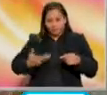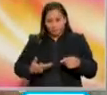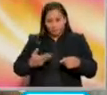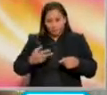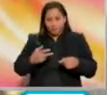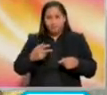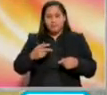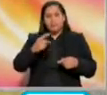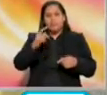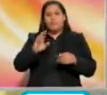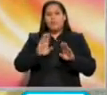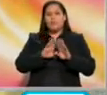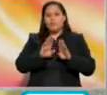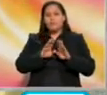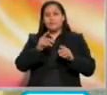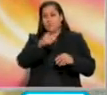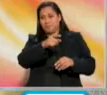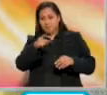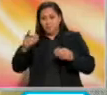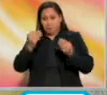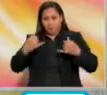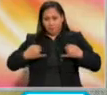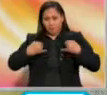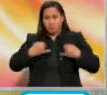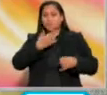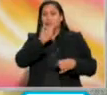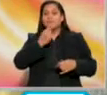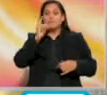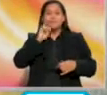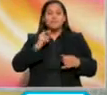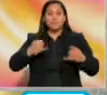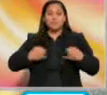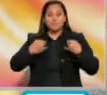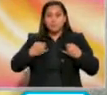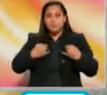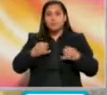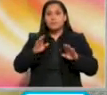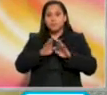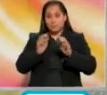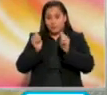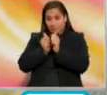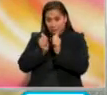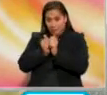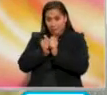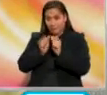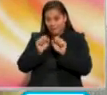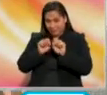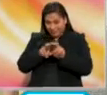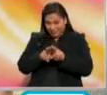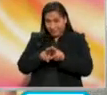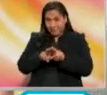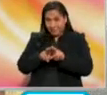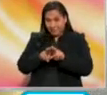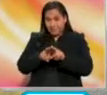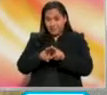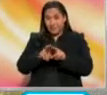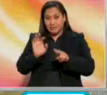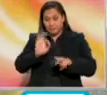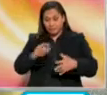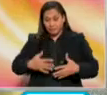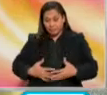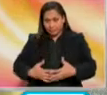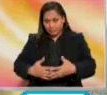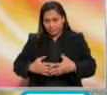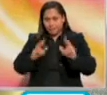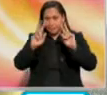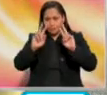temor, por supuesto, en la mayoría de los jóvenes, en los chicos y en las chicas, a tener relaciones sexuales y poder embarazarse. Este tema